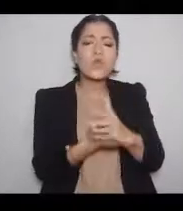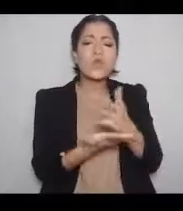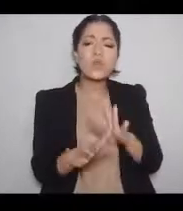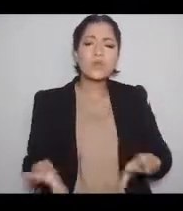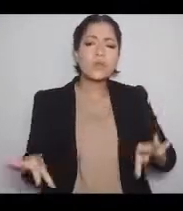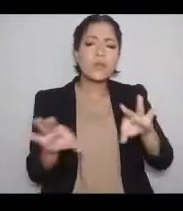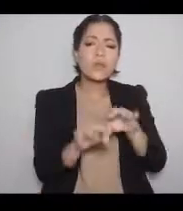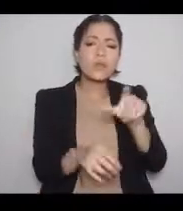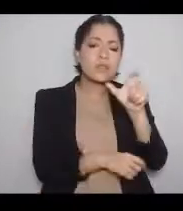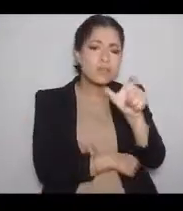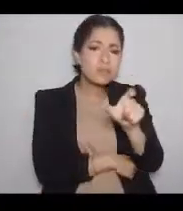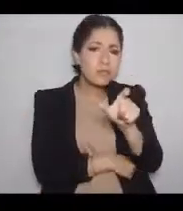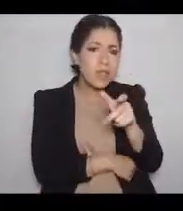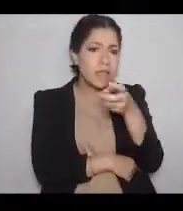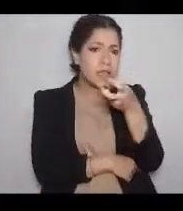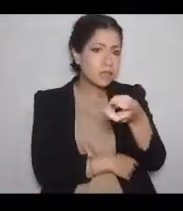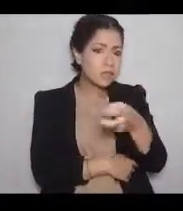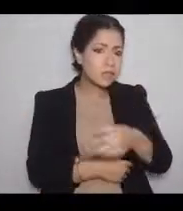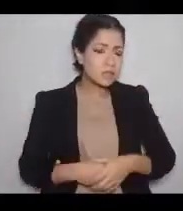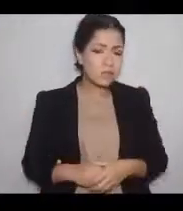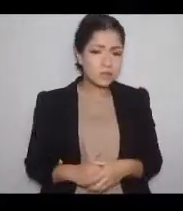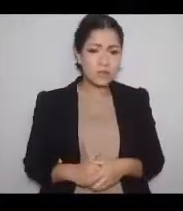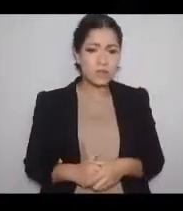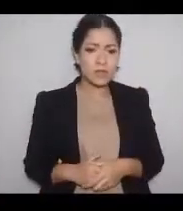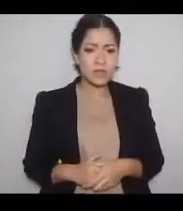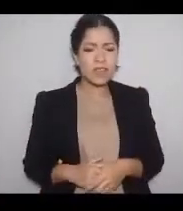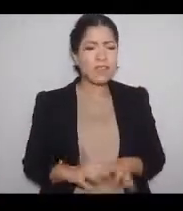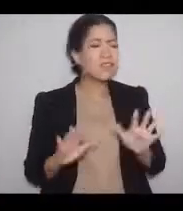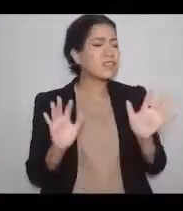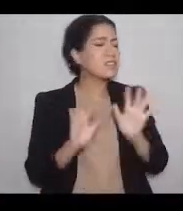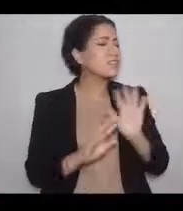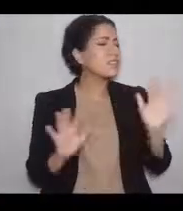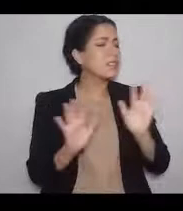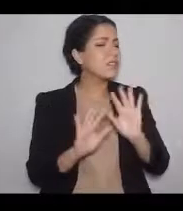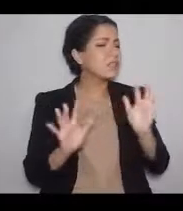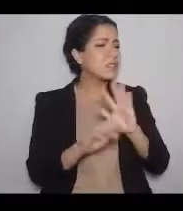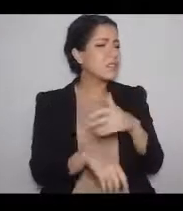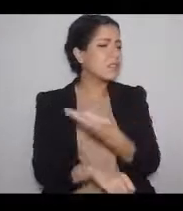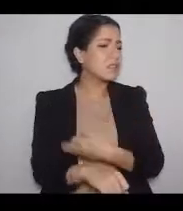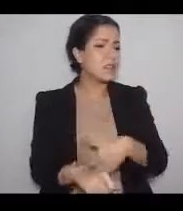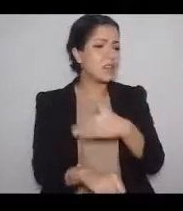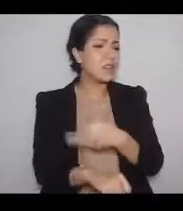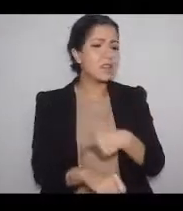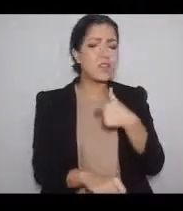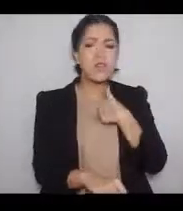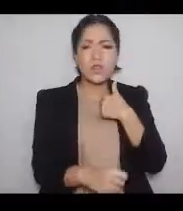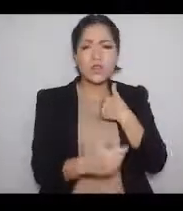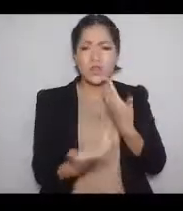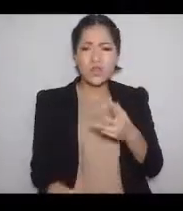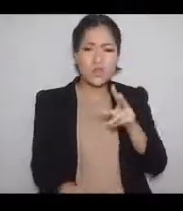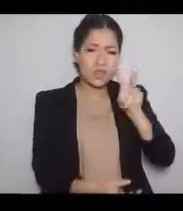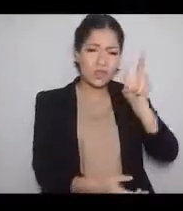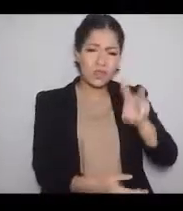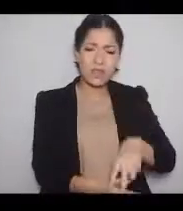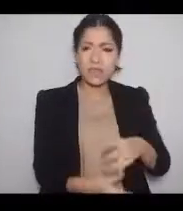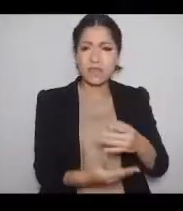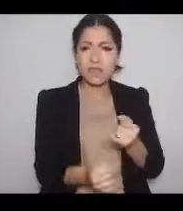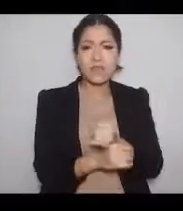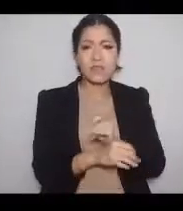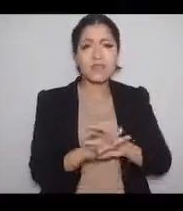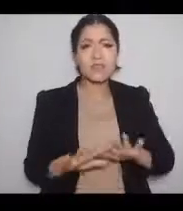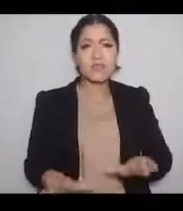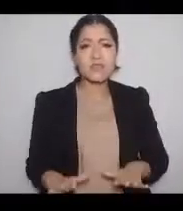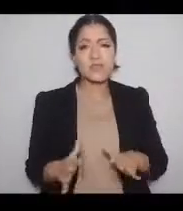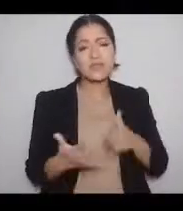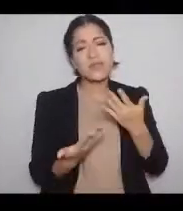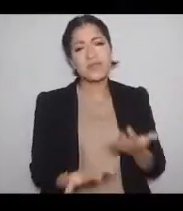Soy un asqueroso dato empírico, Kepler. Un dato a punto de